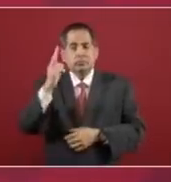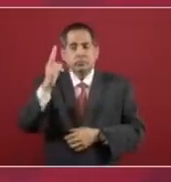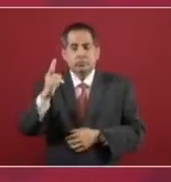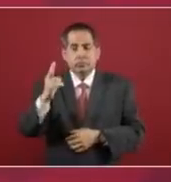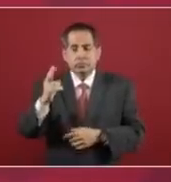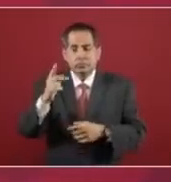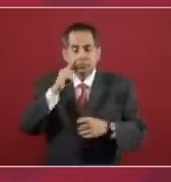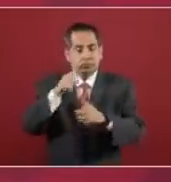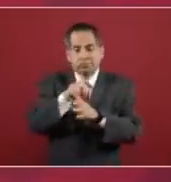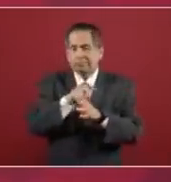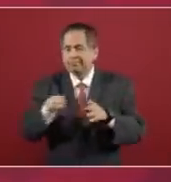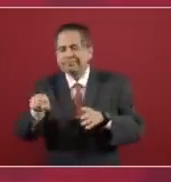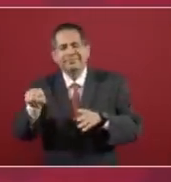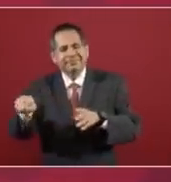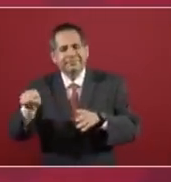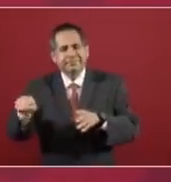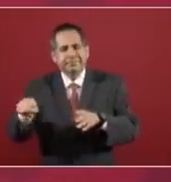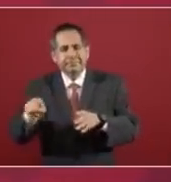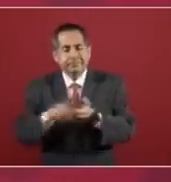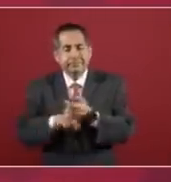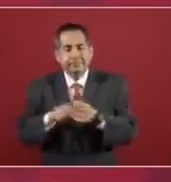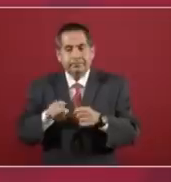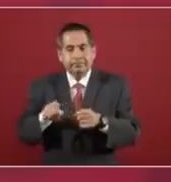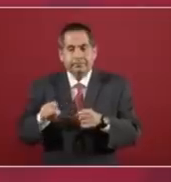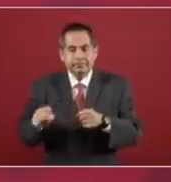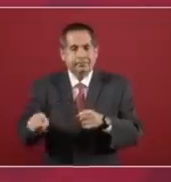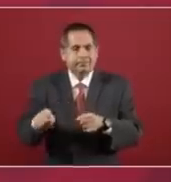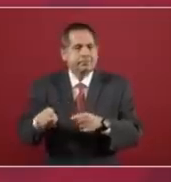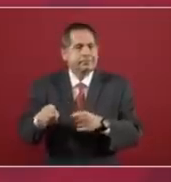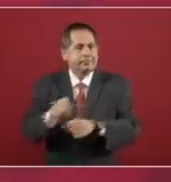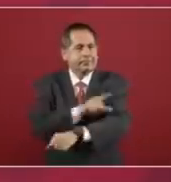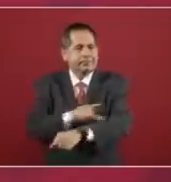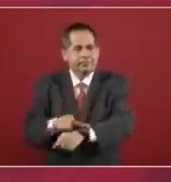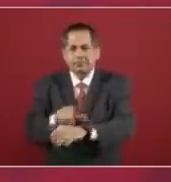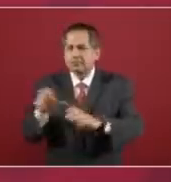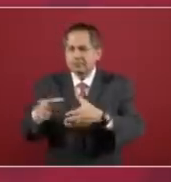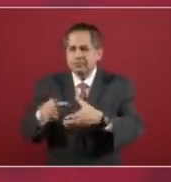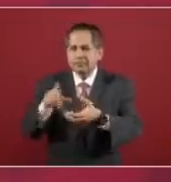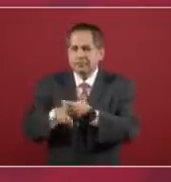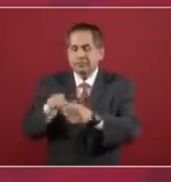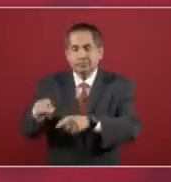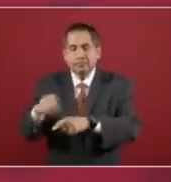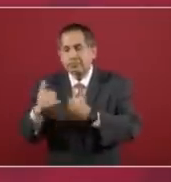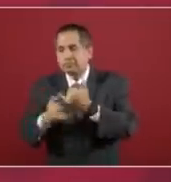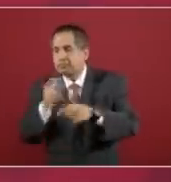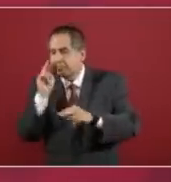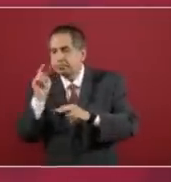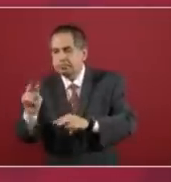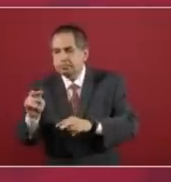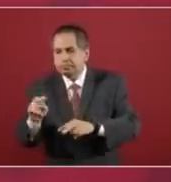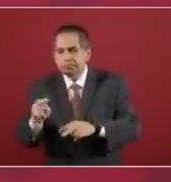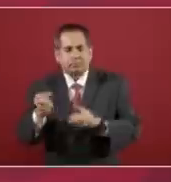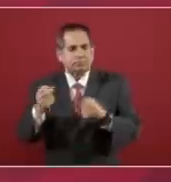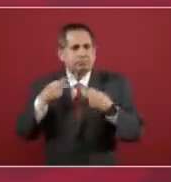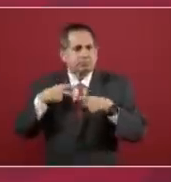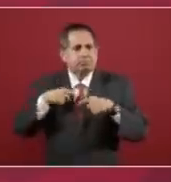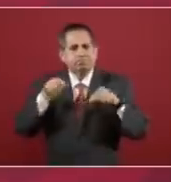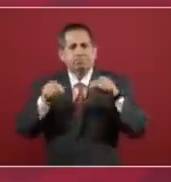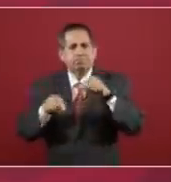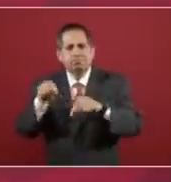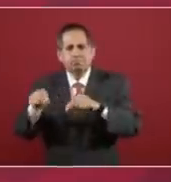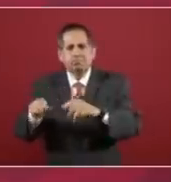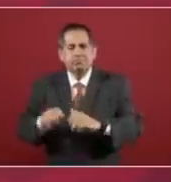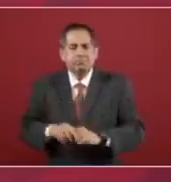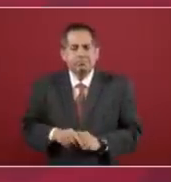tranviarios es que hay liga y hay mucha gente